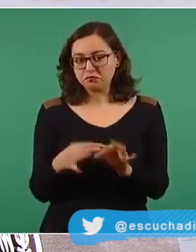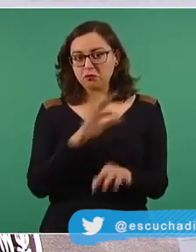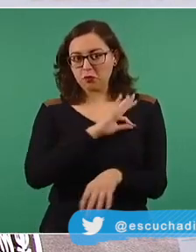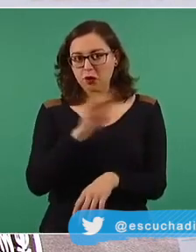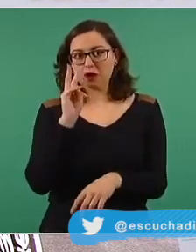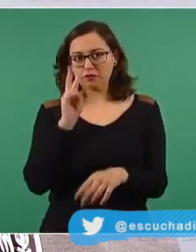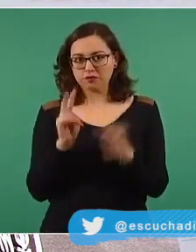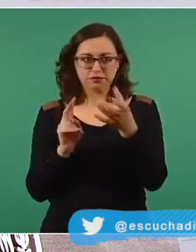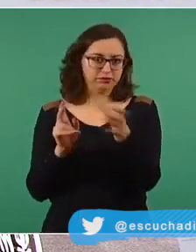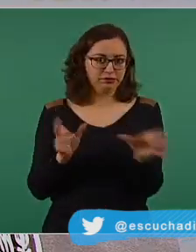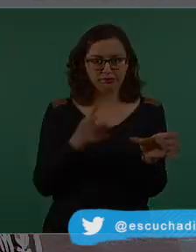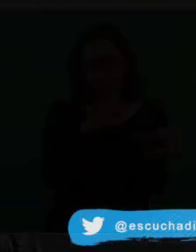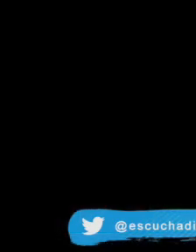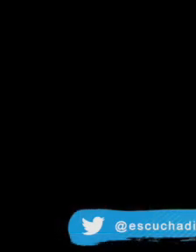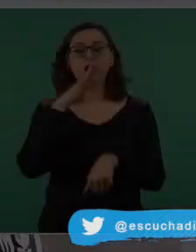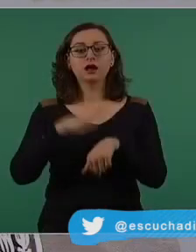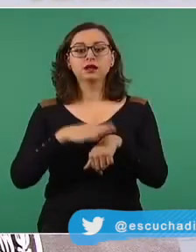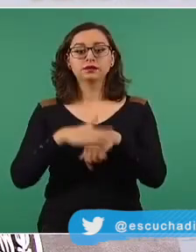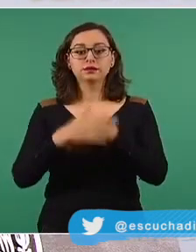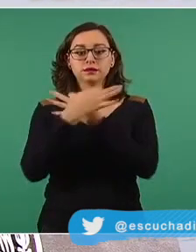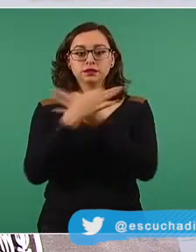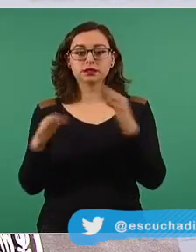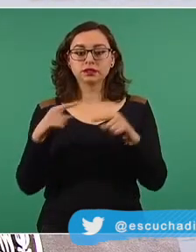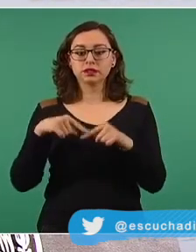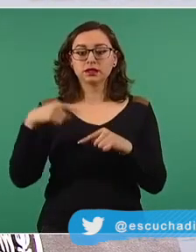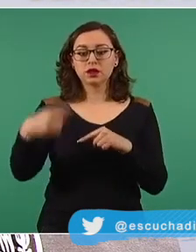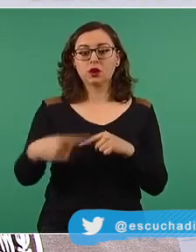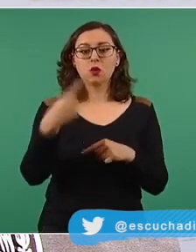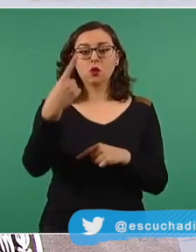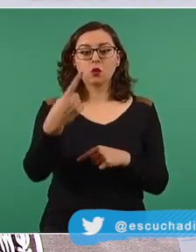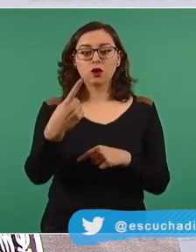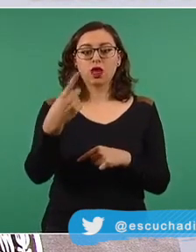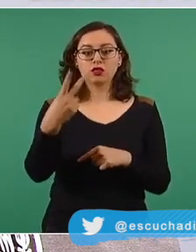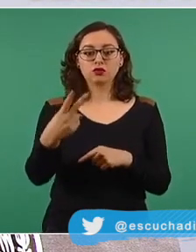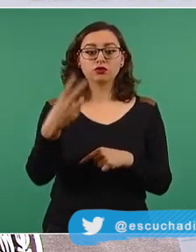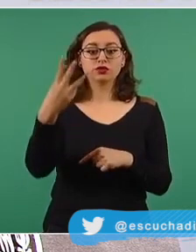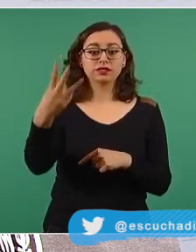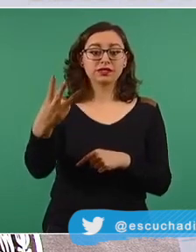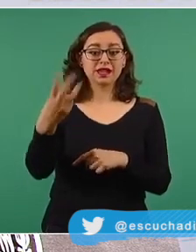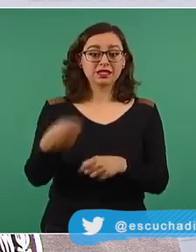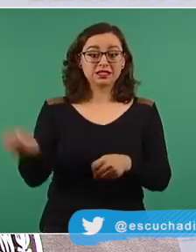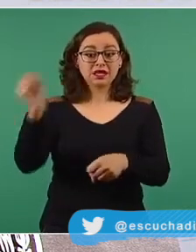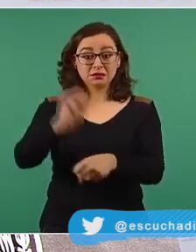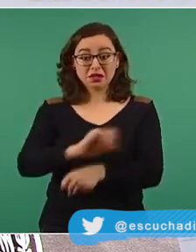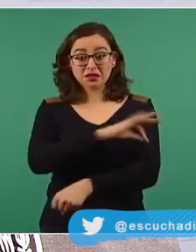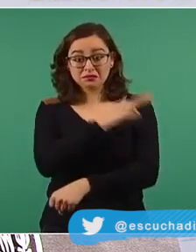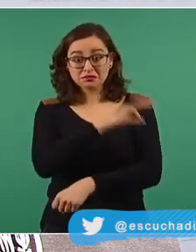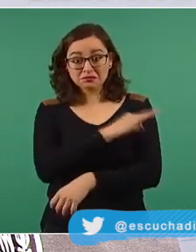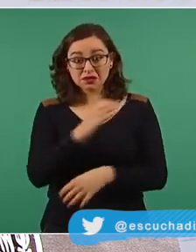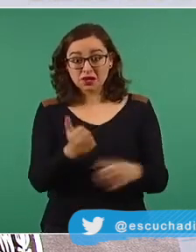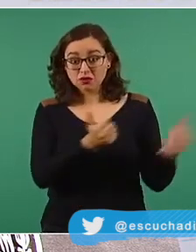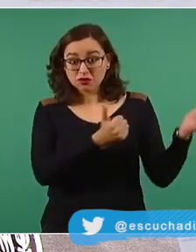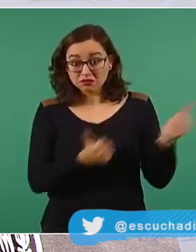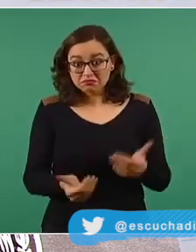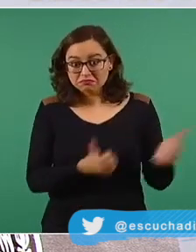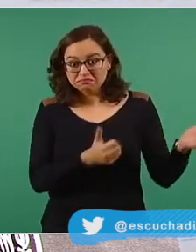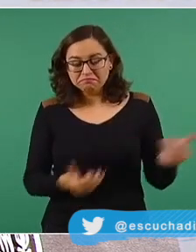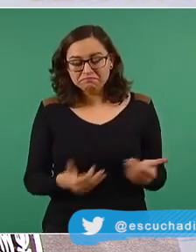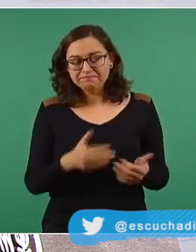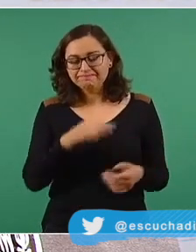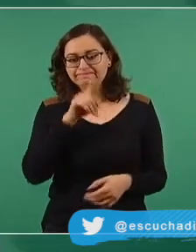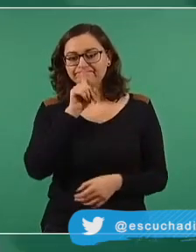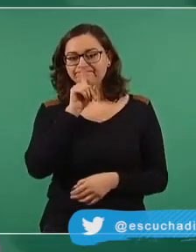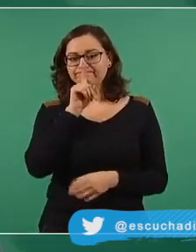California Sur, Aguascalientes, Chihuahua, Yucatán, Sonora, San Luis Potosí, Tamaulipas y